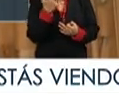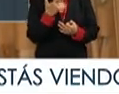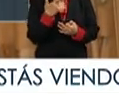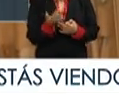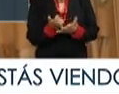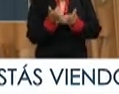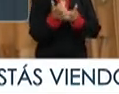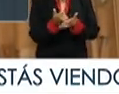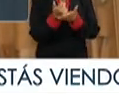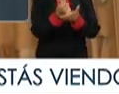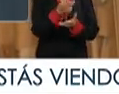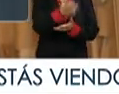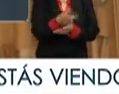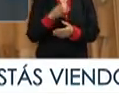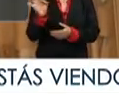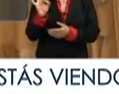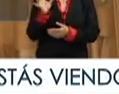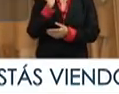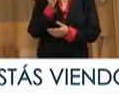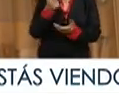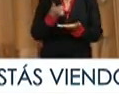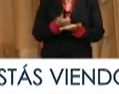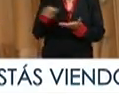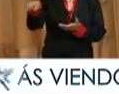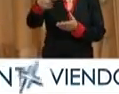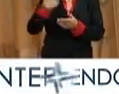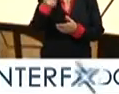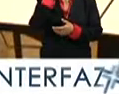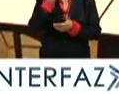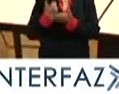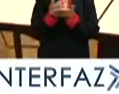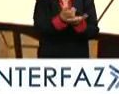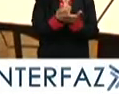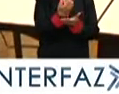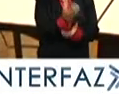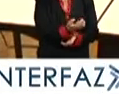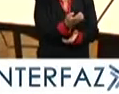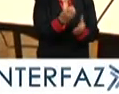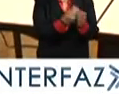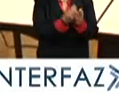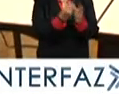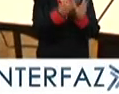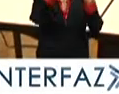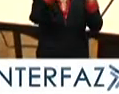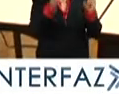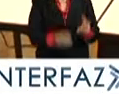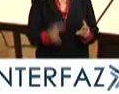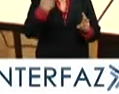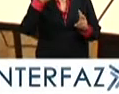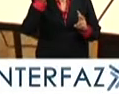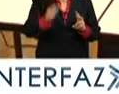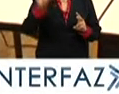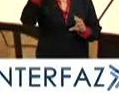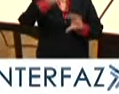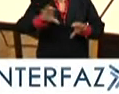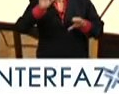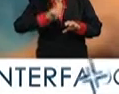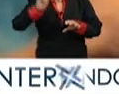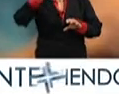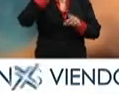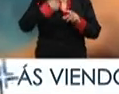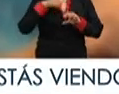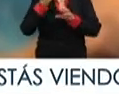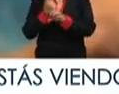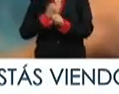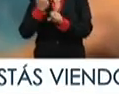que esto no hubiera sido posible sin la suma de voluntades. El curso presenta contenidos teóricos de computación y